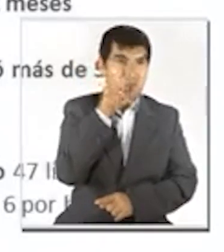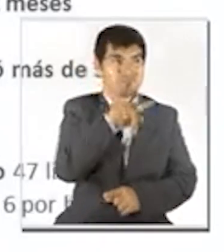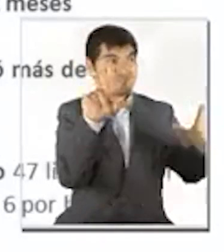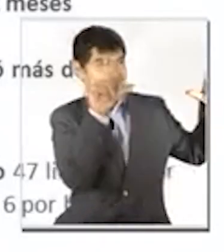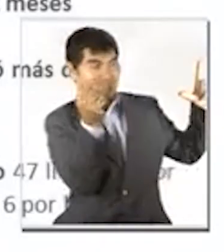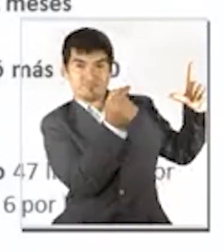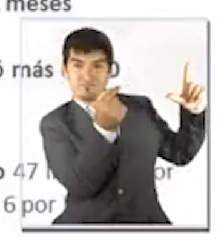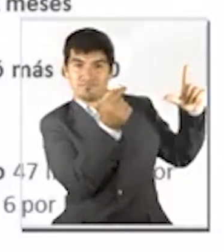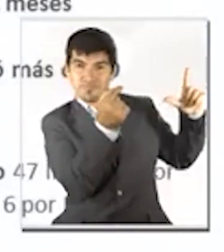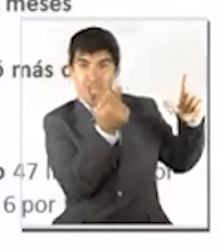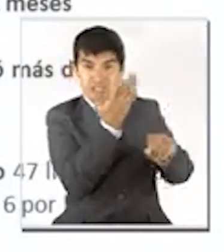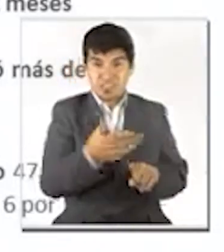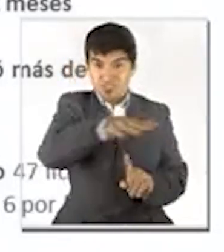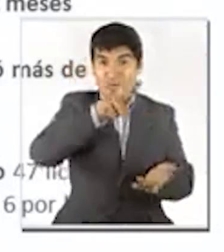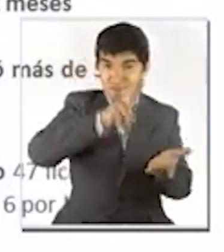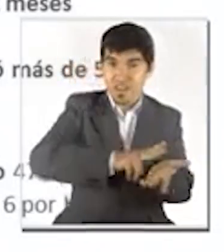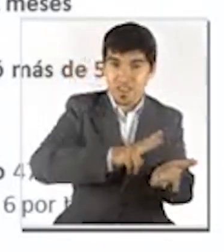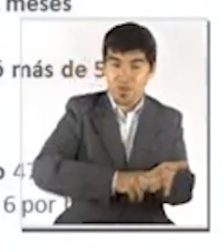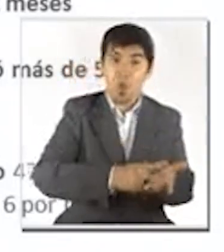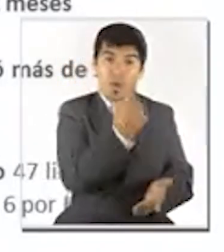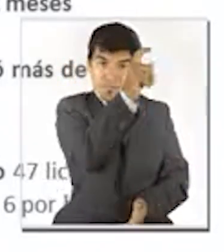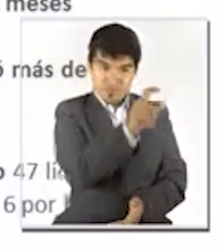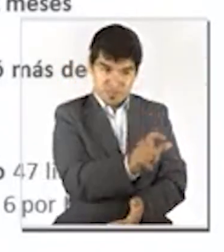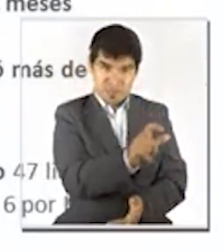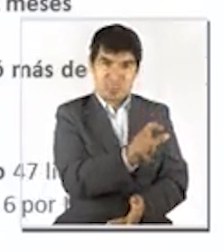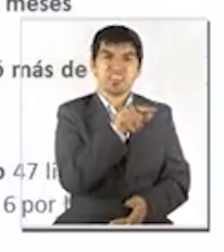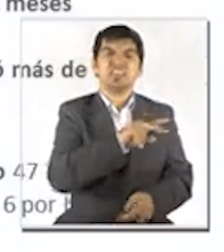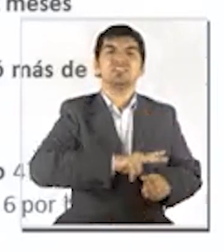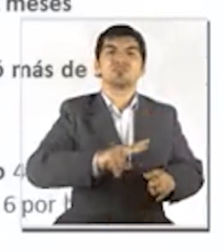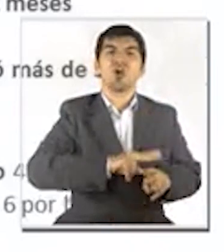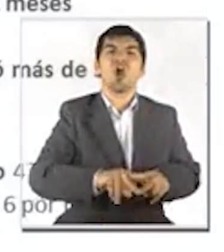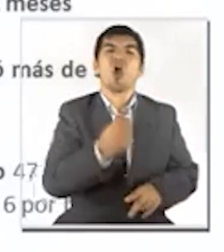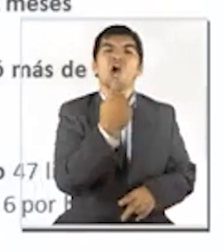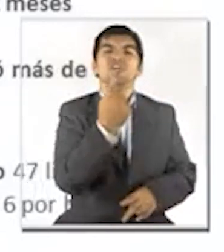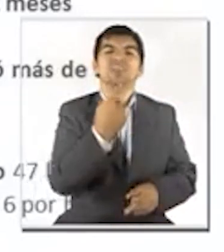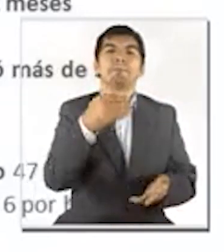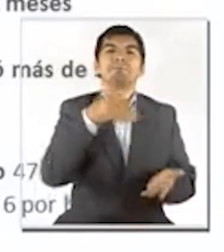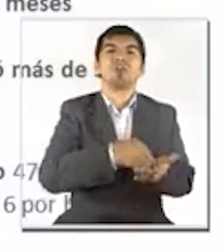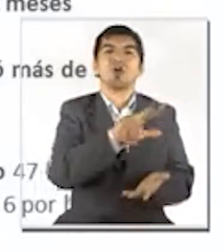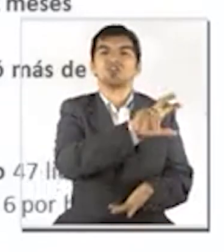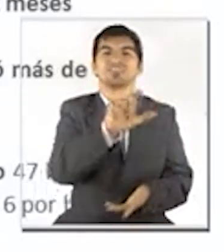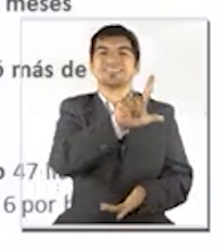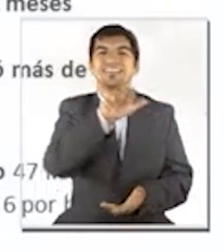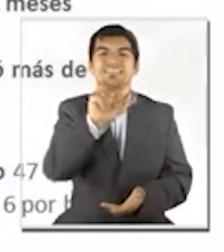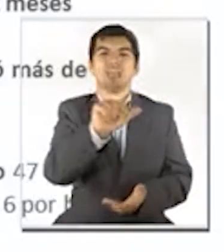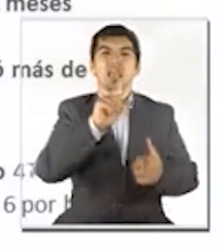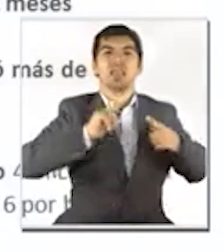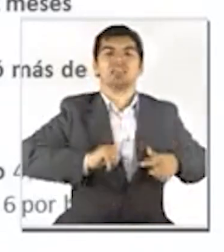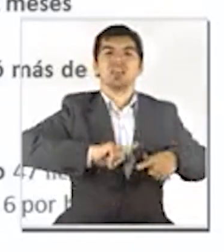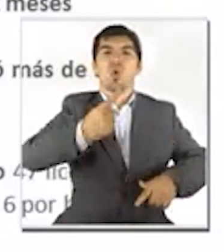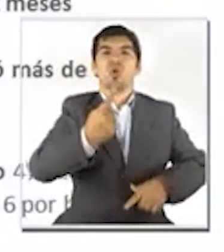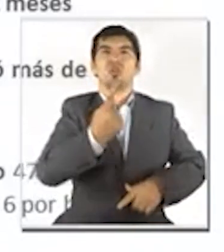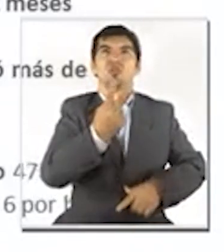tenemos un caso real de un prestador que emitió 11.876 licencias